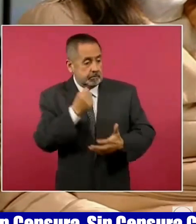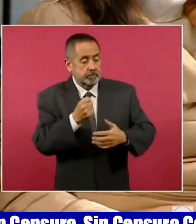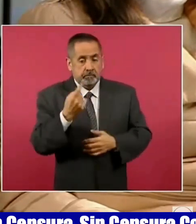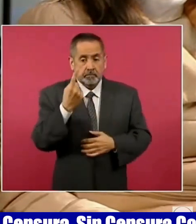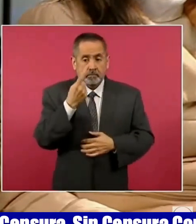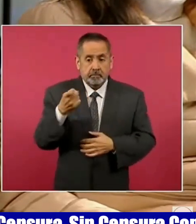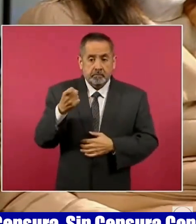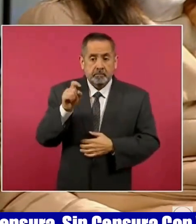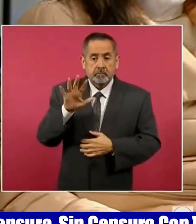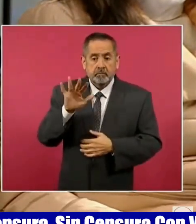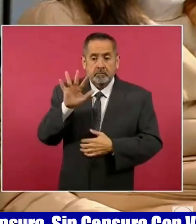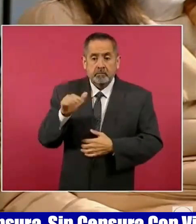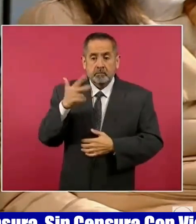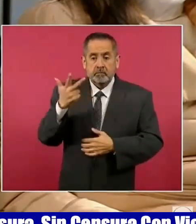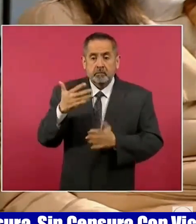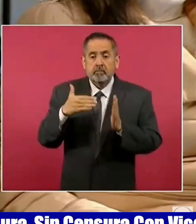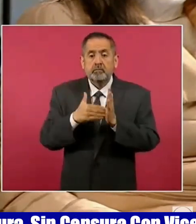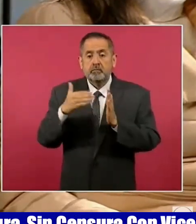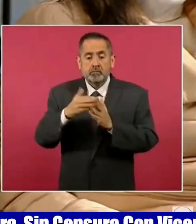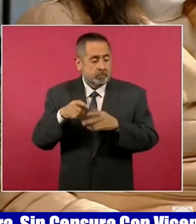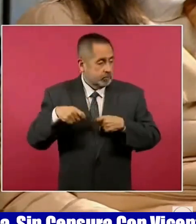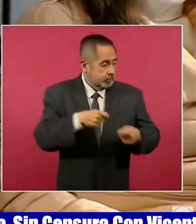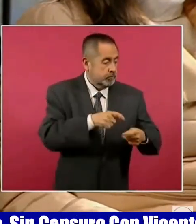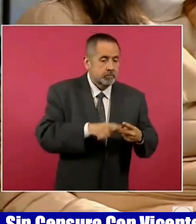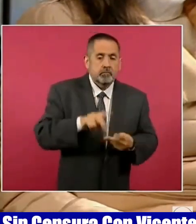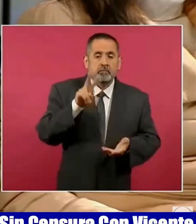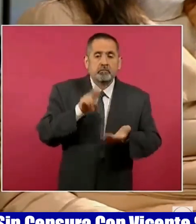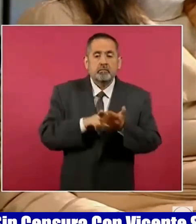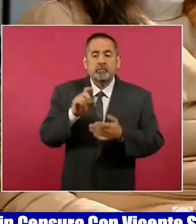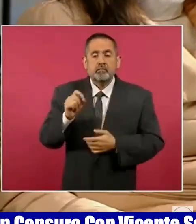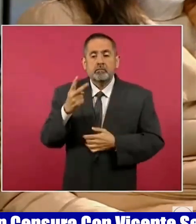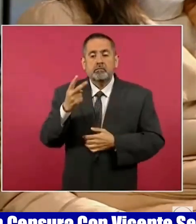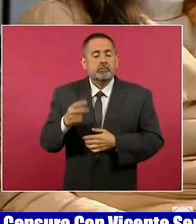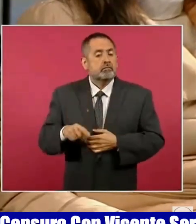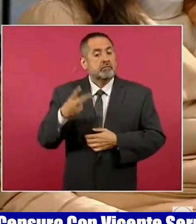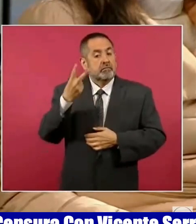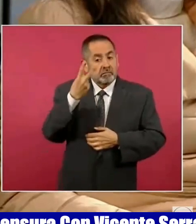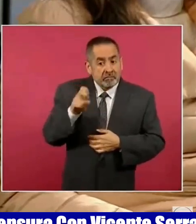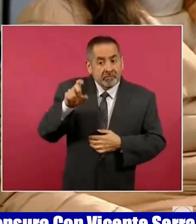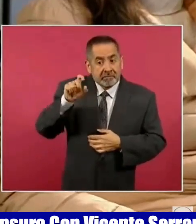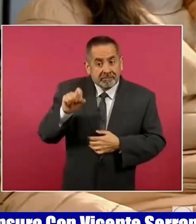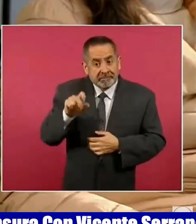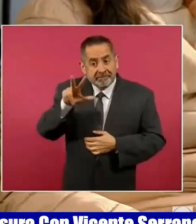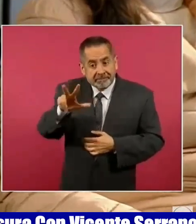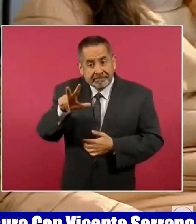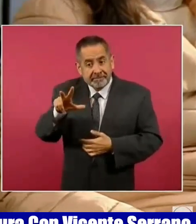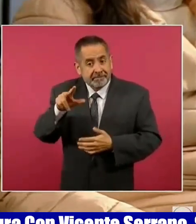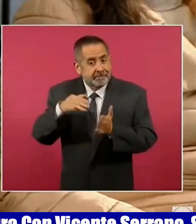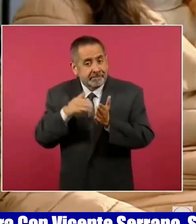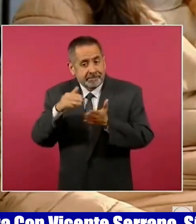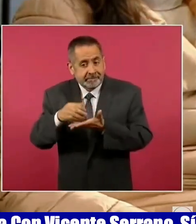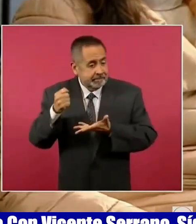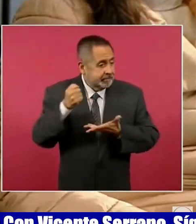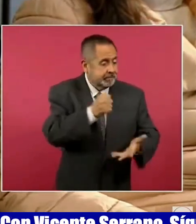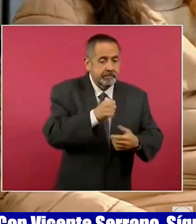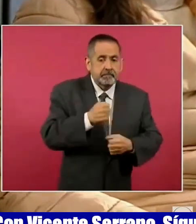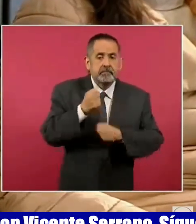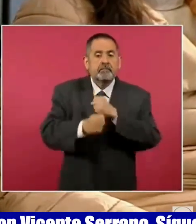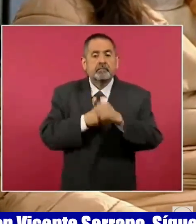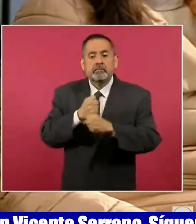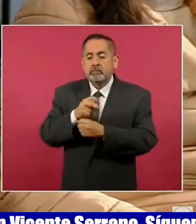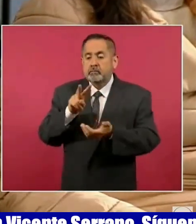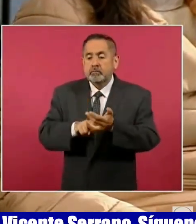si de OHL Aleática o del pueblo de México, porque si es del pueblo de México no podrían estar cobrando por las vías